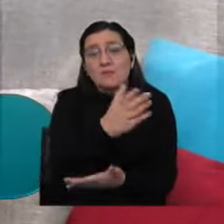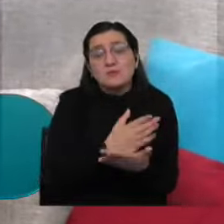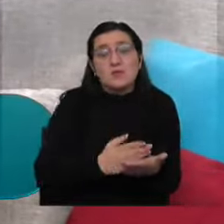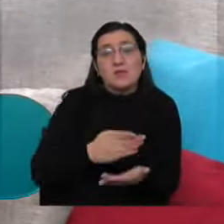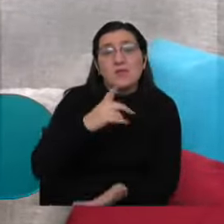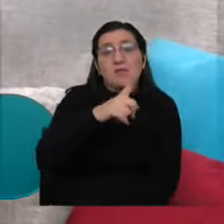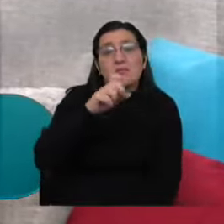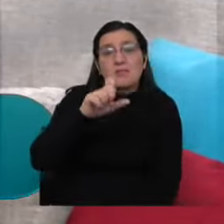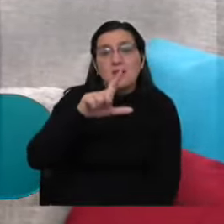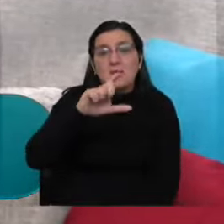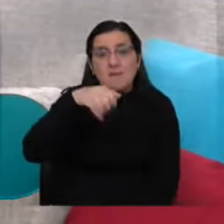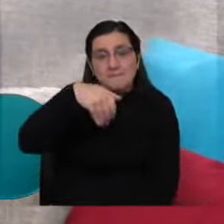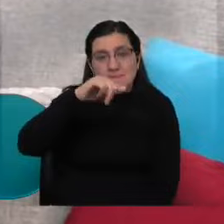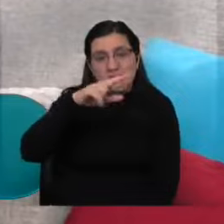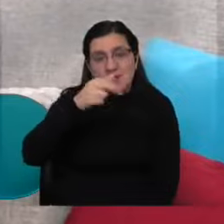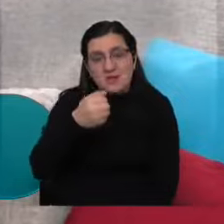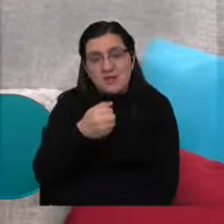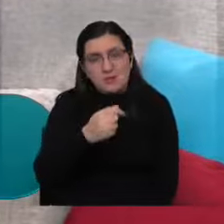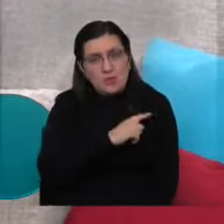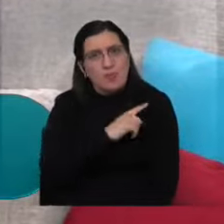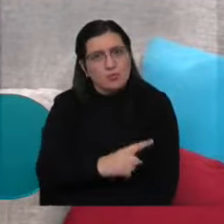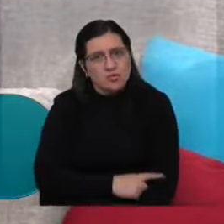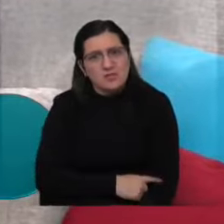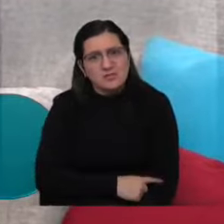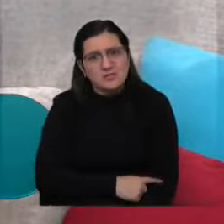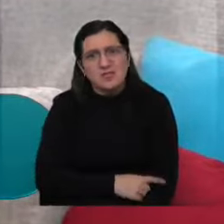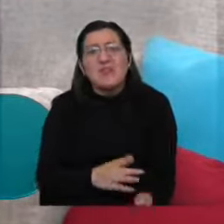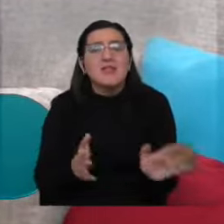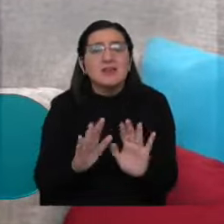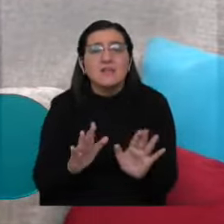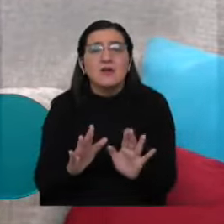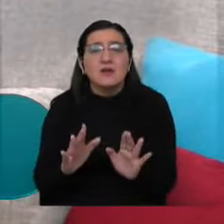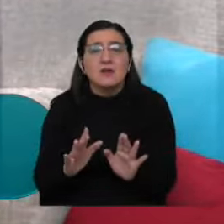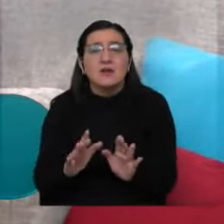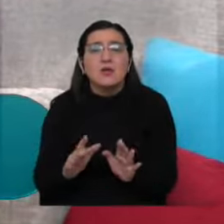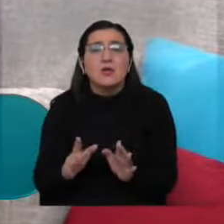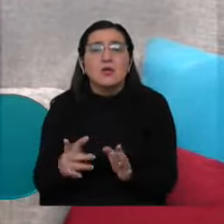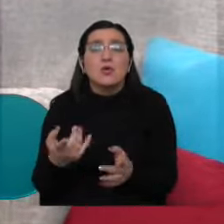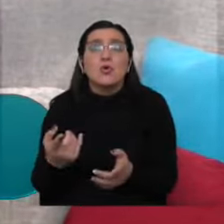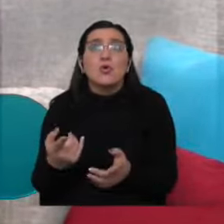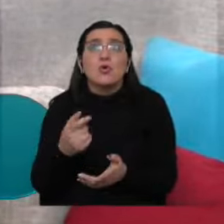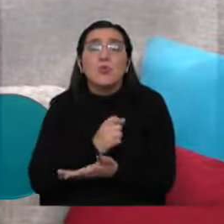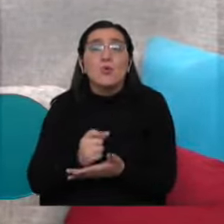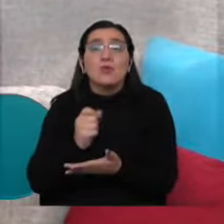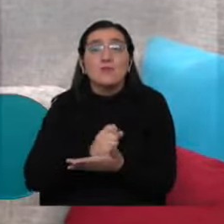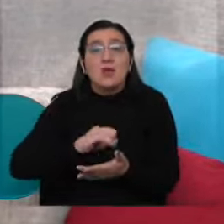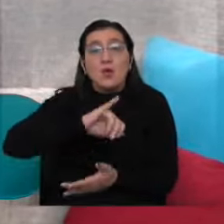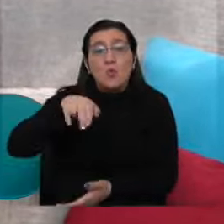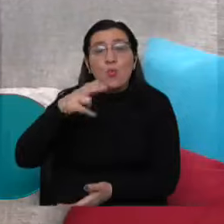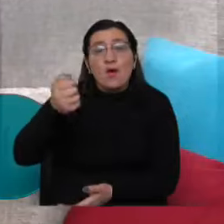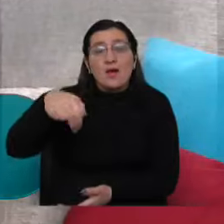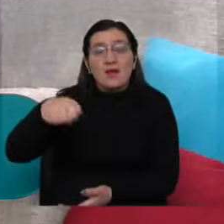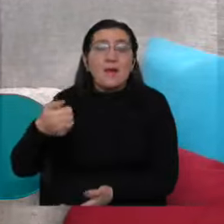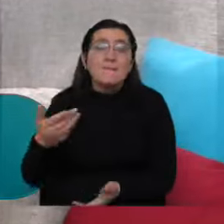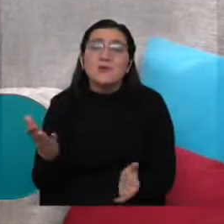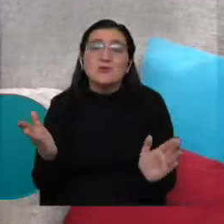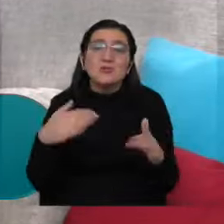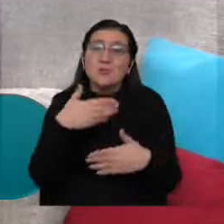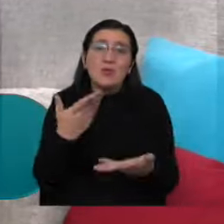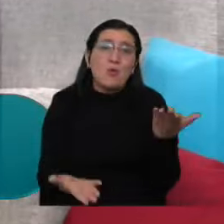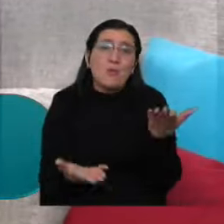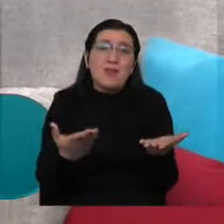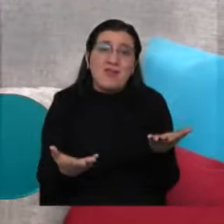quizá tiene una potencia no también muy importante y nada que ver con esta cosa más bucólica no de Juana pero cada